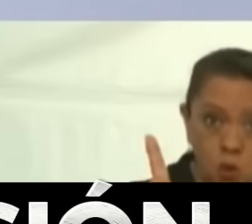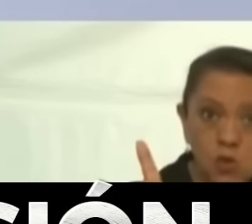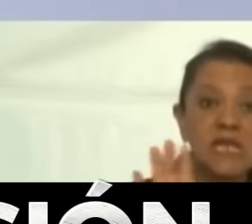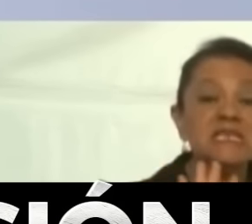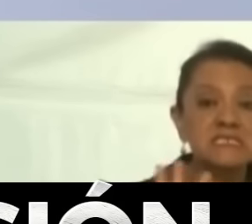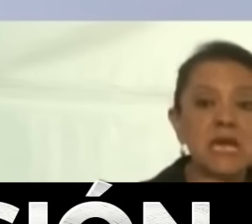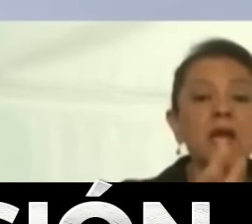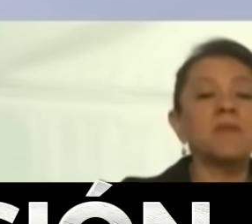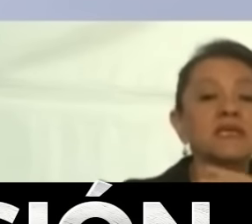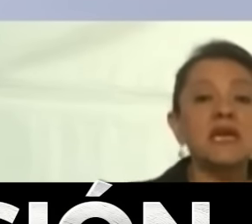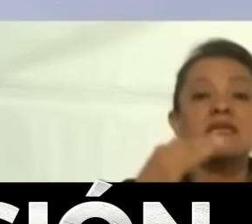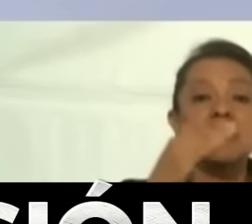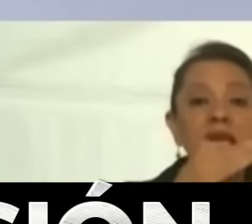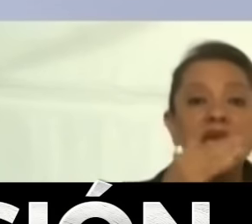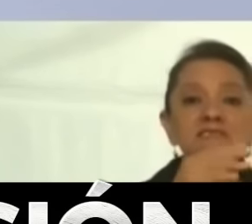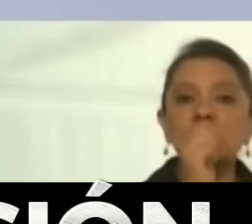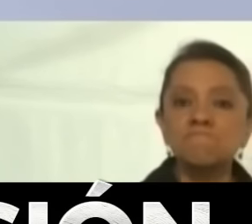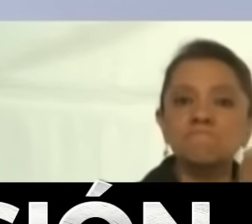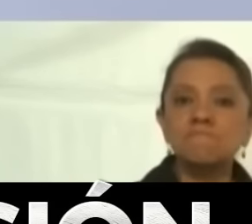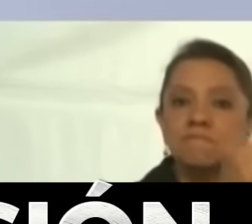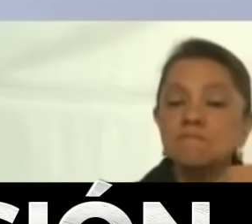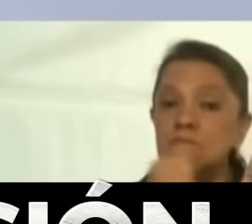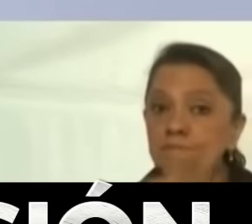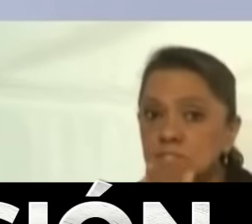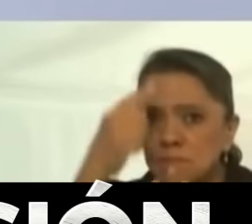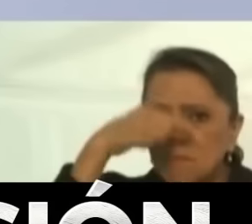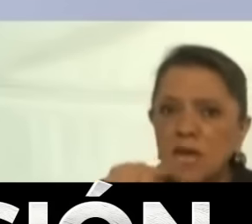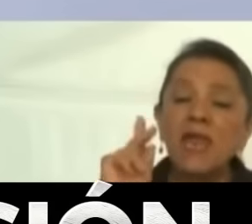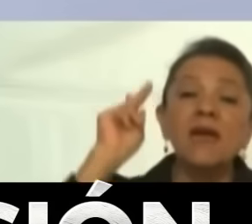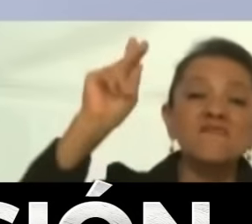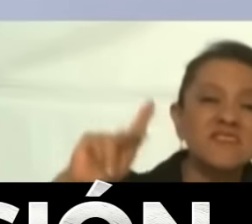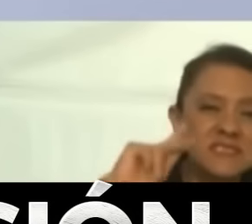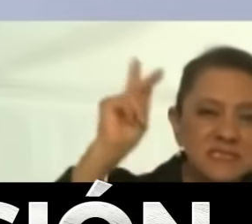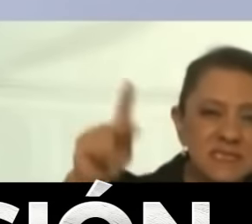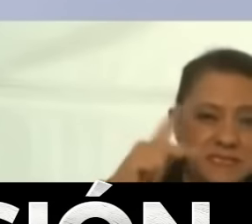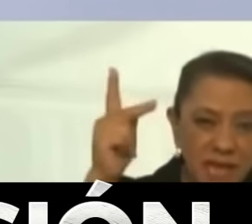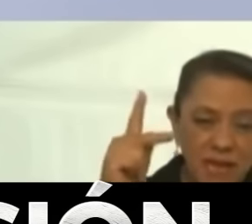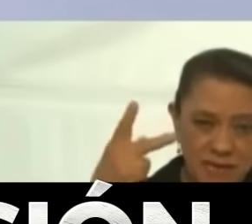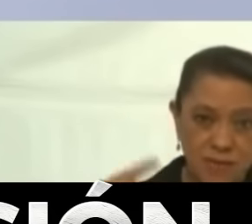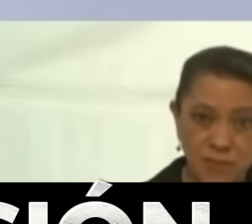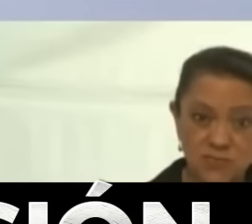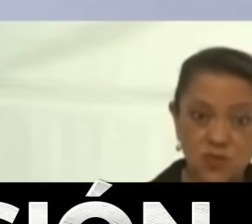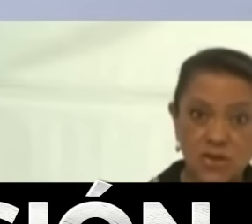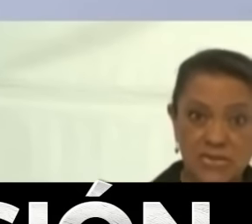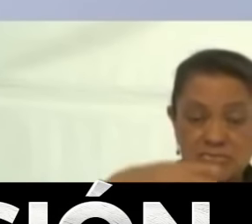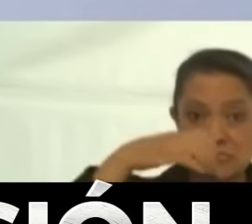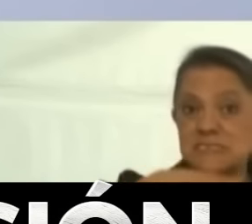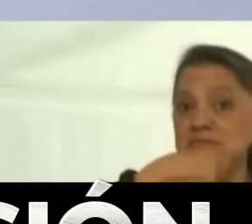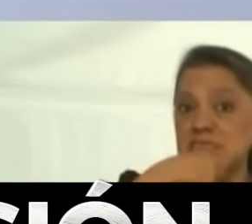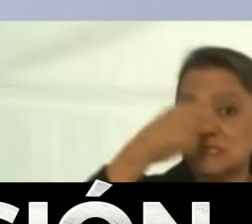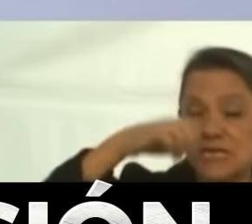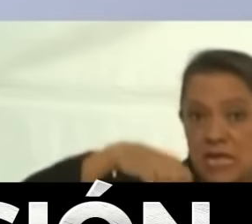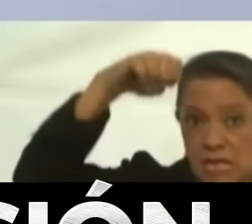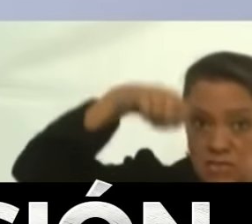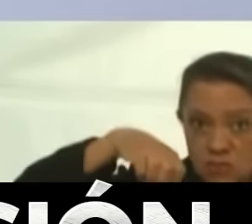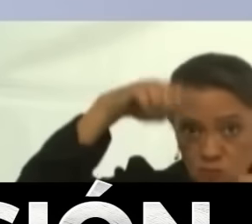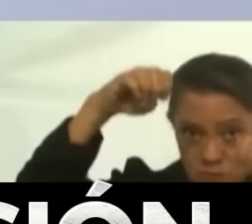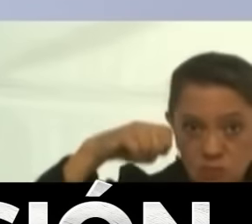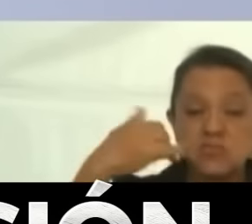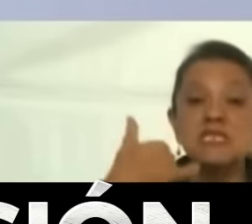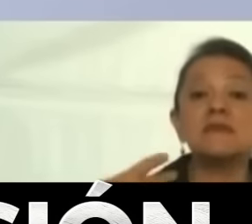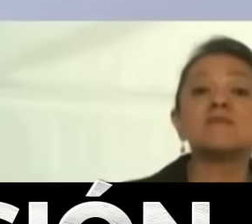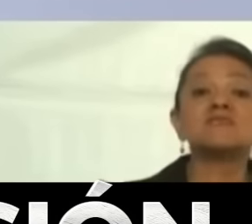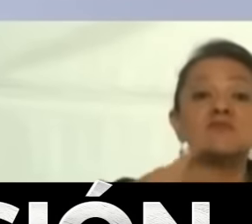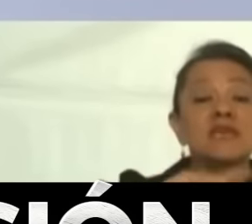casa, visitando a los adultos mayores y las personas con discapacidad para conocer su estado de